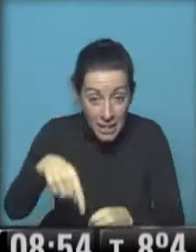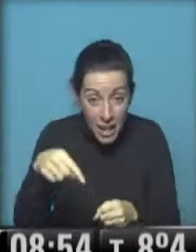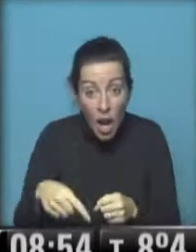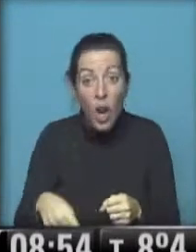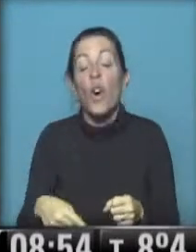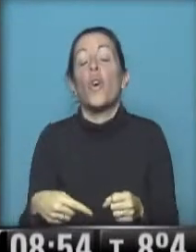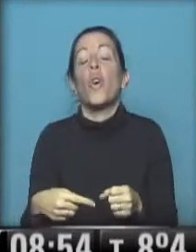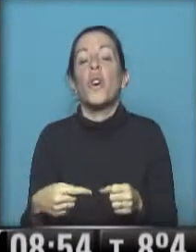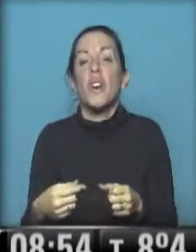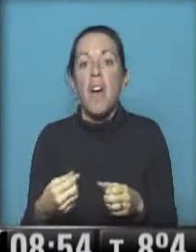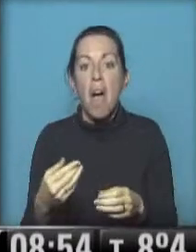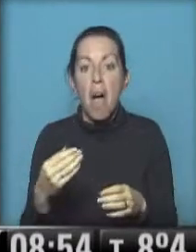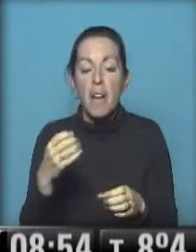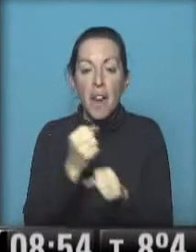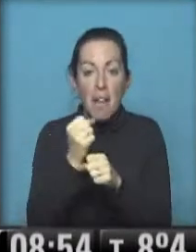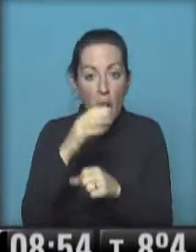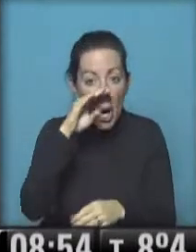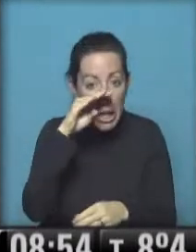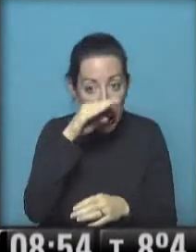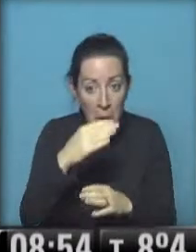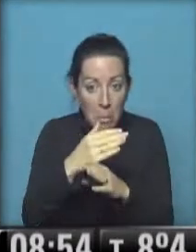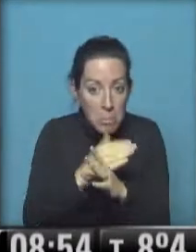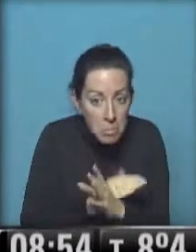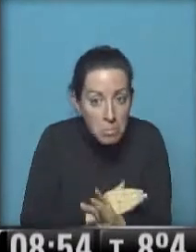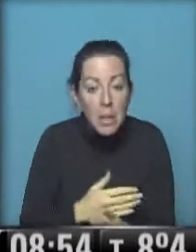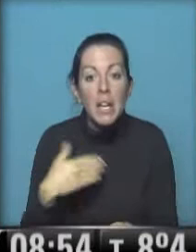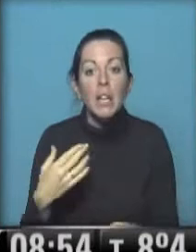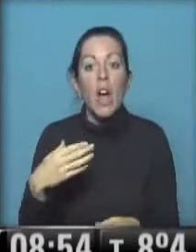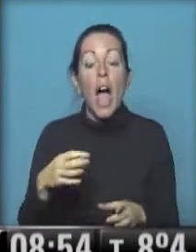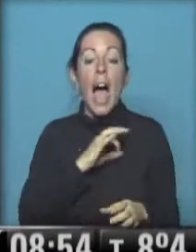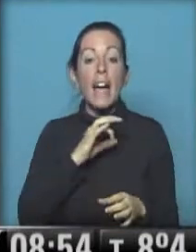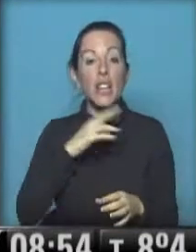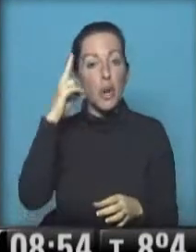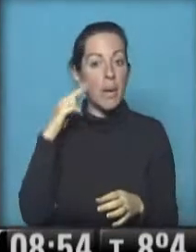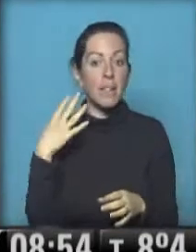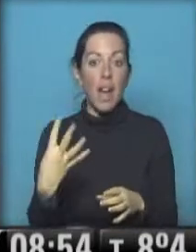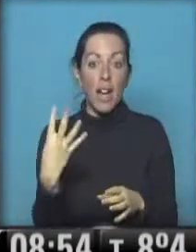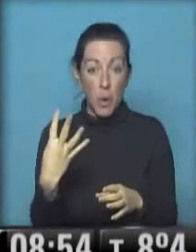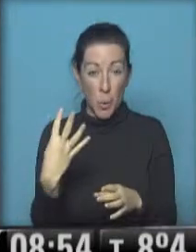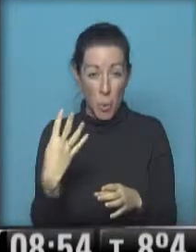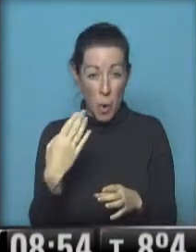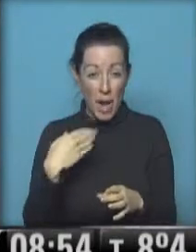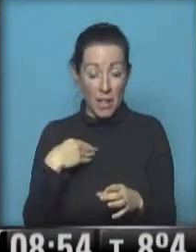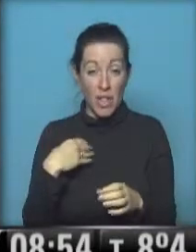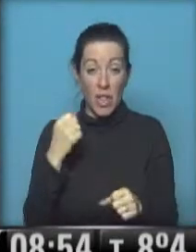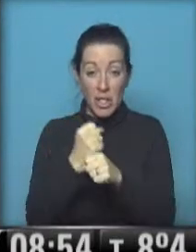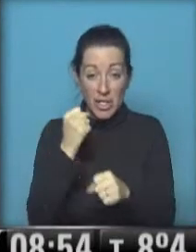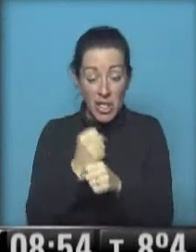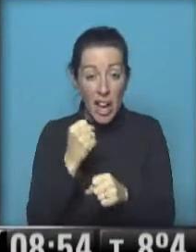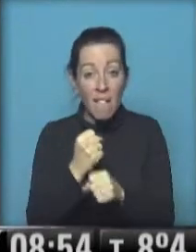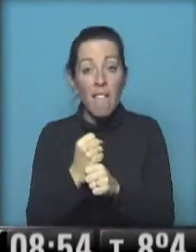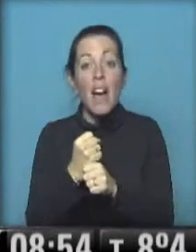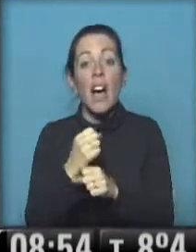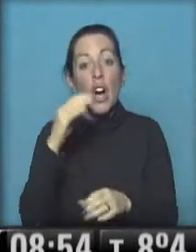trimestre cada año desde el 94 que no se da un índice tan bajo tan bajo de trabajo asalariado informal